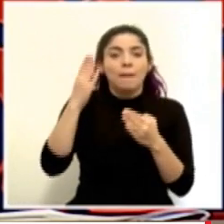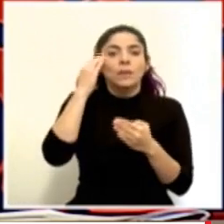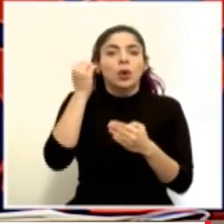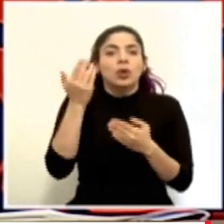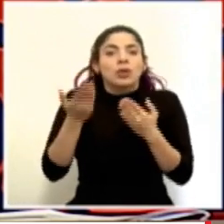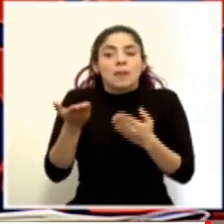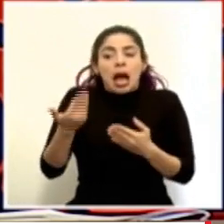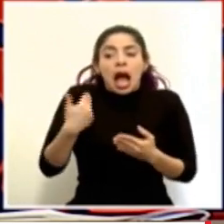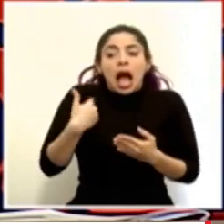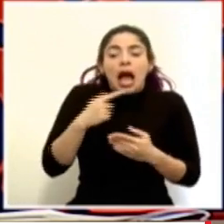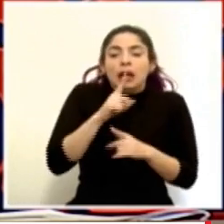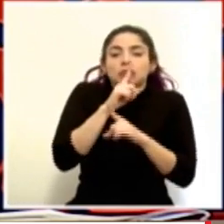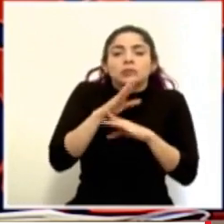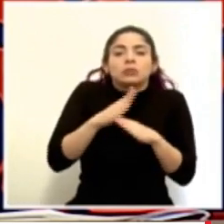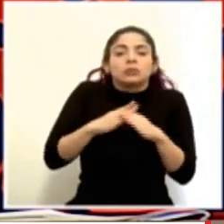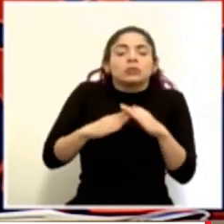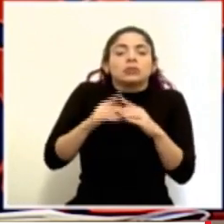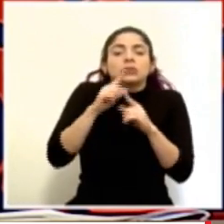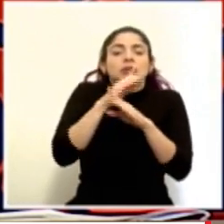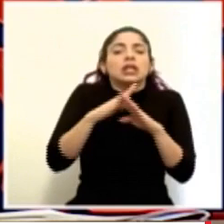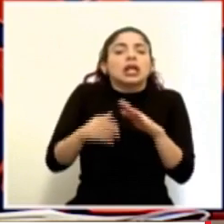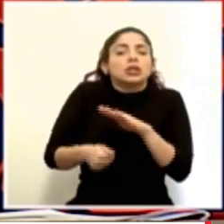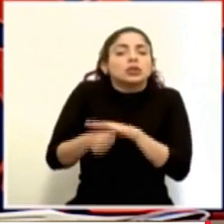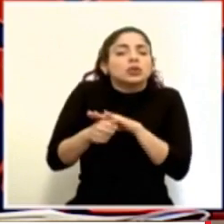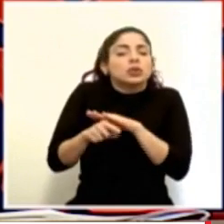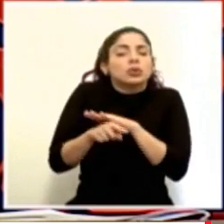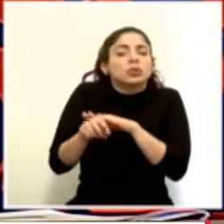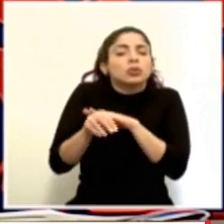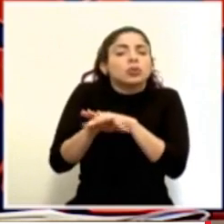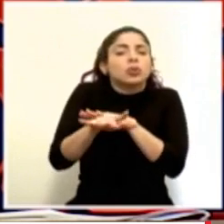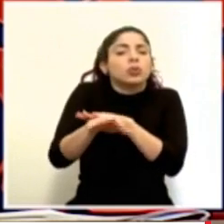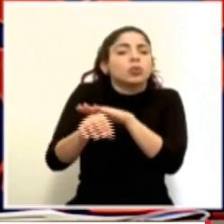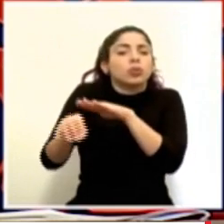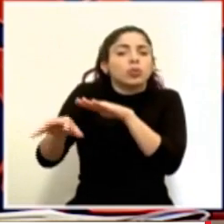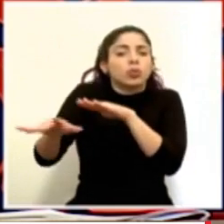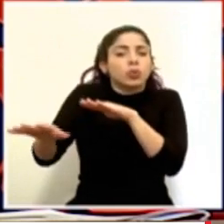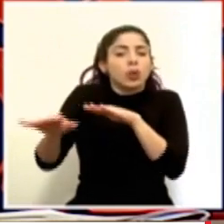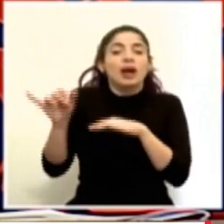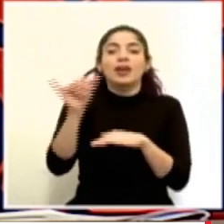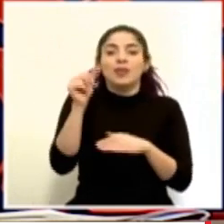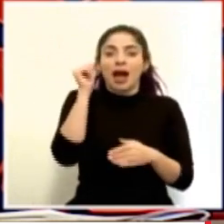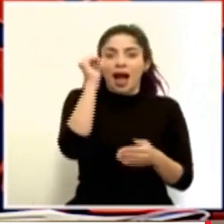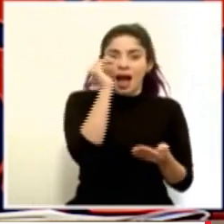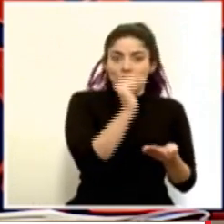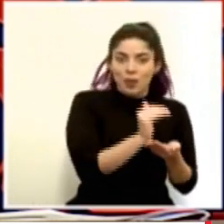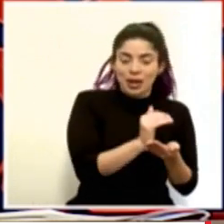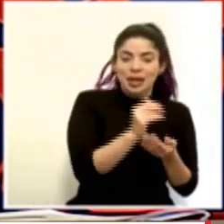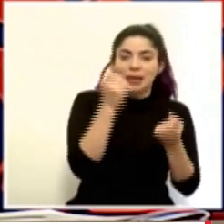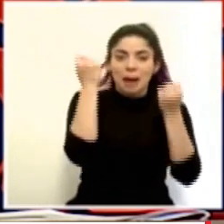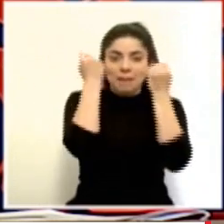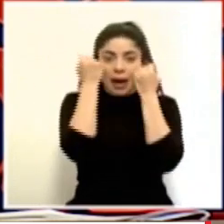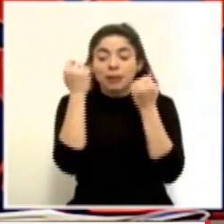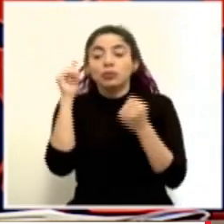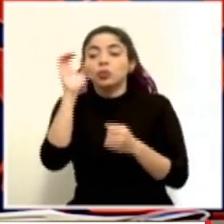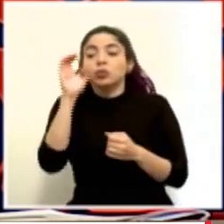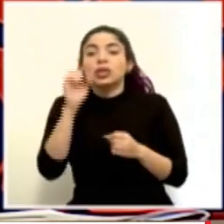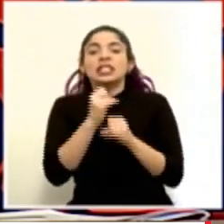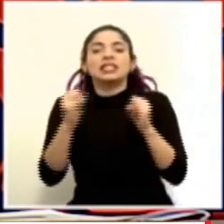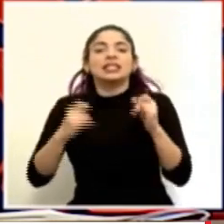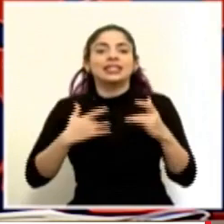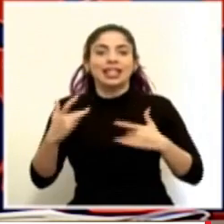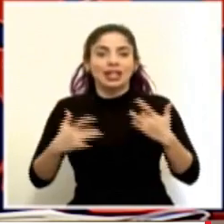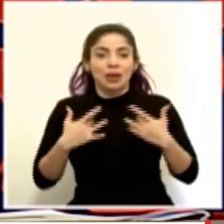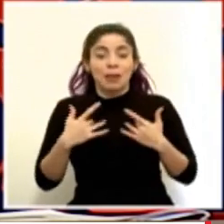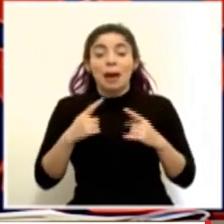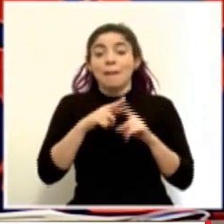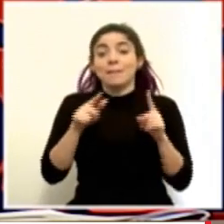haber una transmisión silenciosa entre asintomáticos, y eso es lo que se hizo en Alajuelita, lo que se ha hecho en Pavas, pero hay otros que